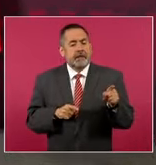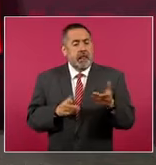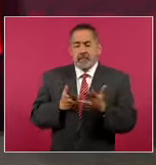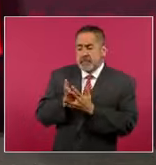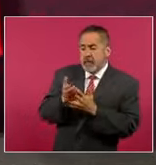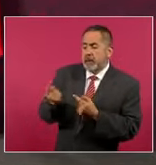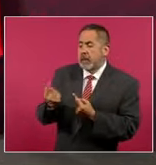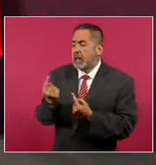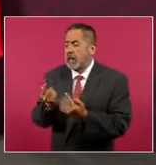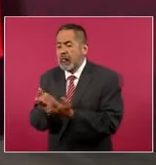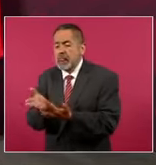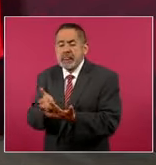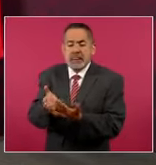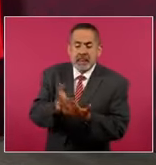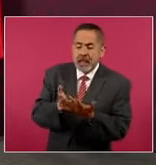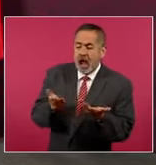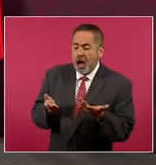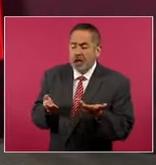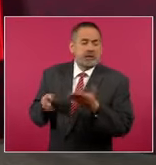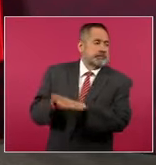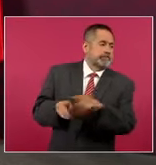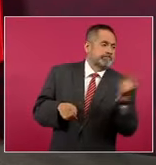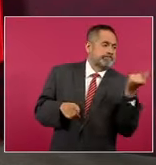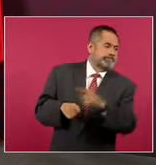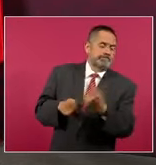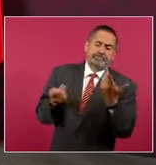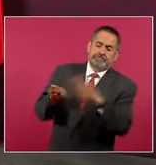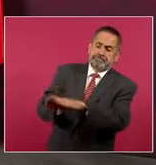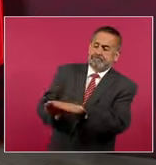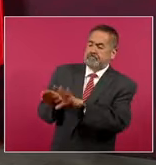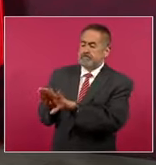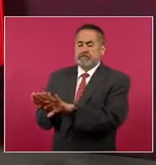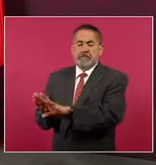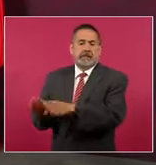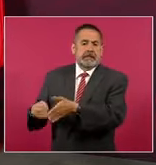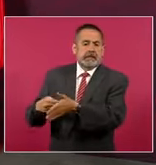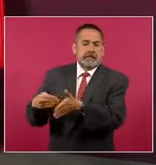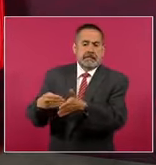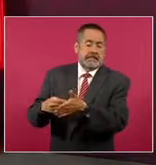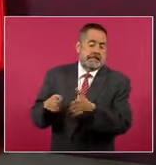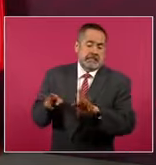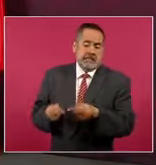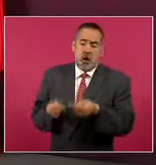intervenir y bloquear y